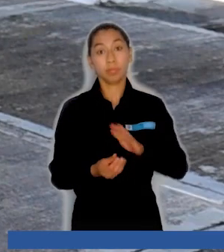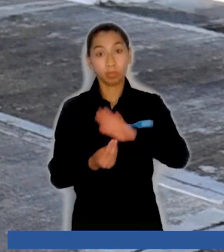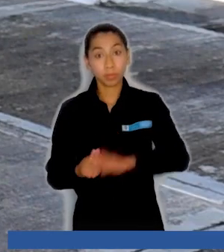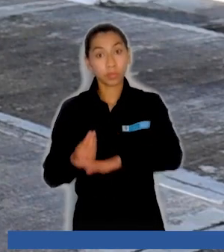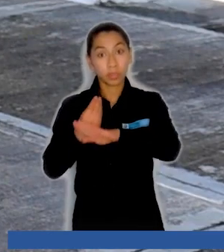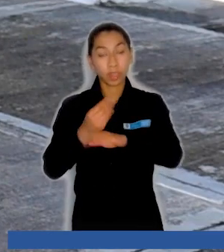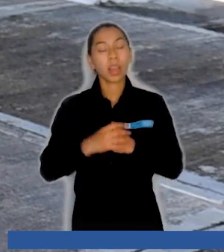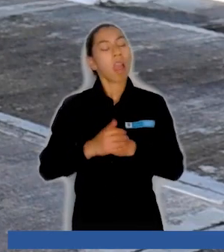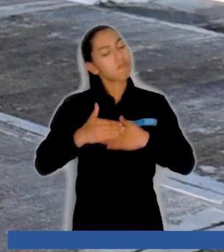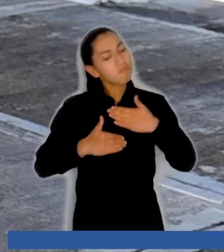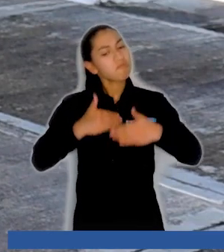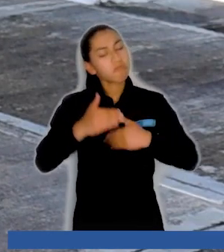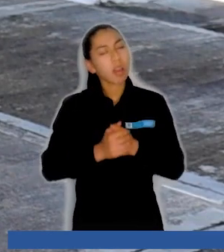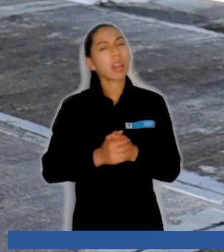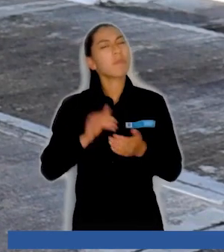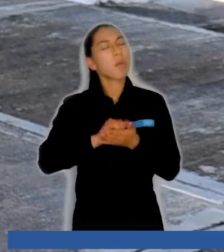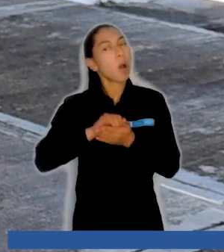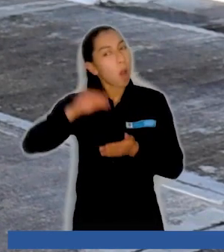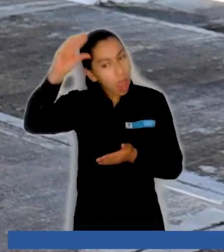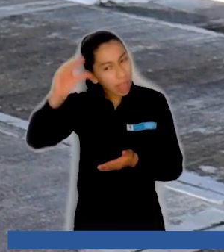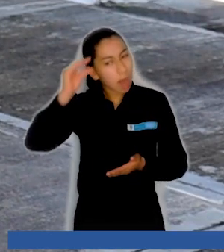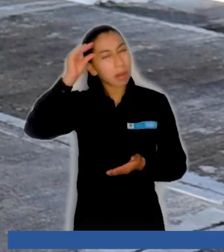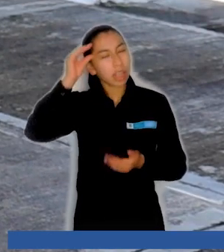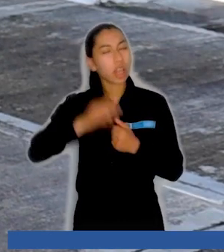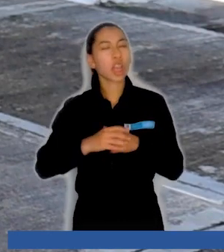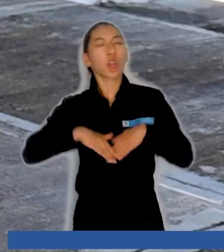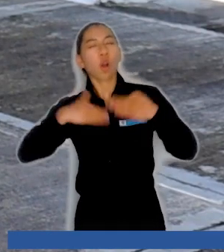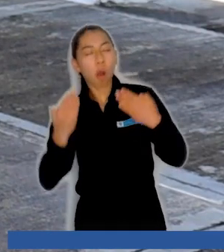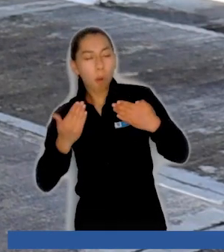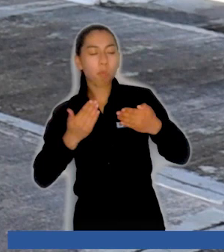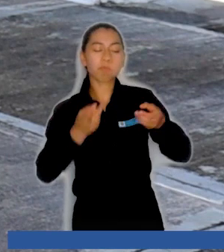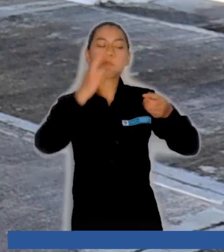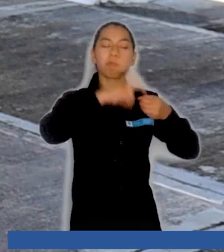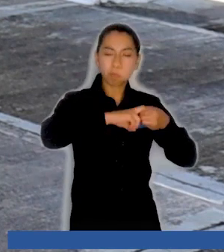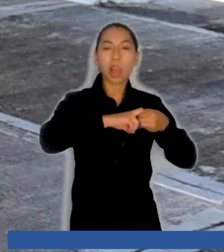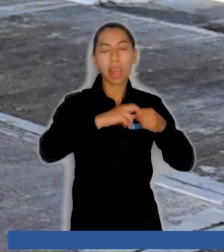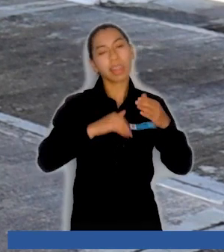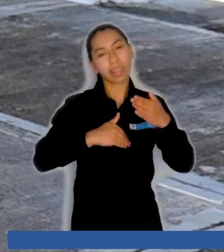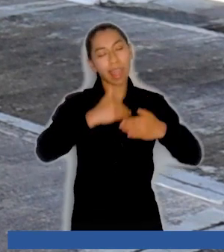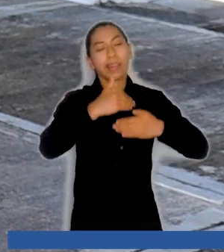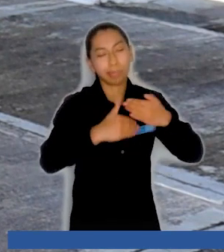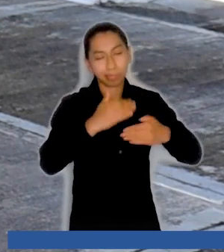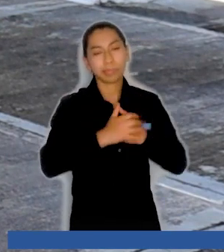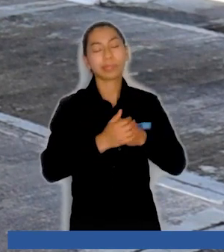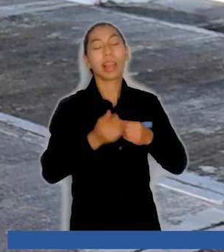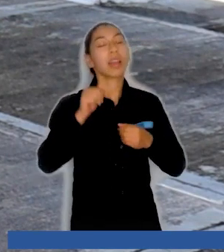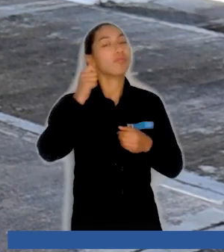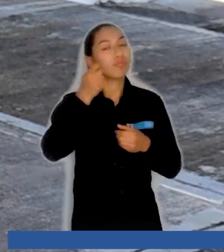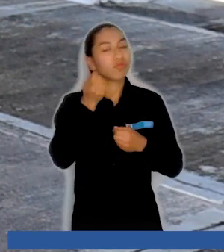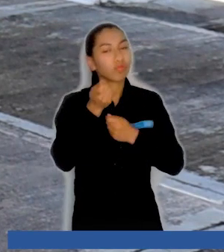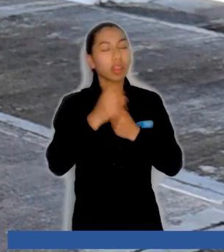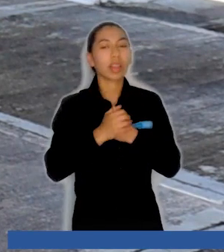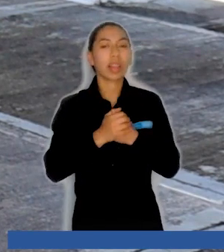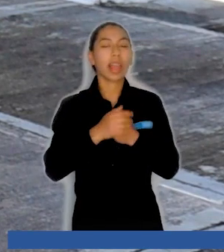La Unidad para las Víctimas avanza con las jornadas de sensibilización frente a las inscripciones para las 16 circunscripciones de paz